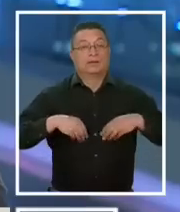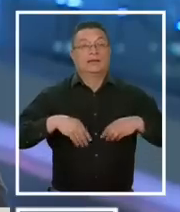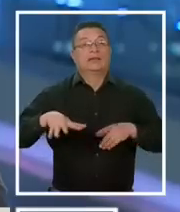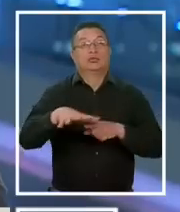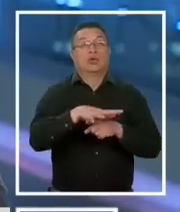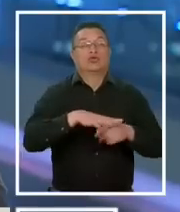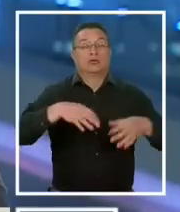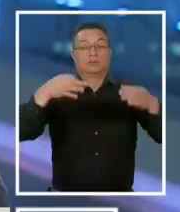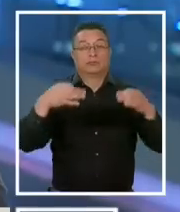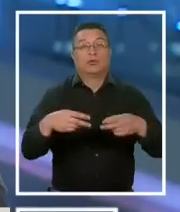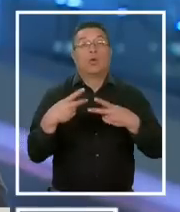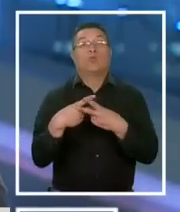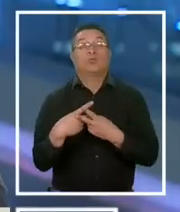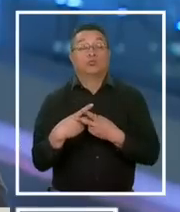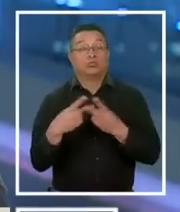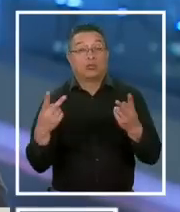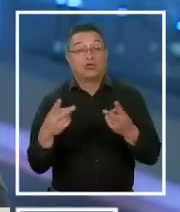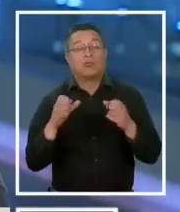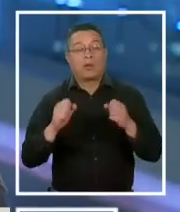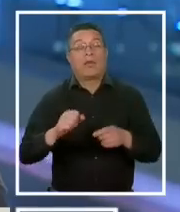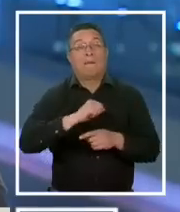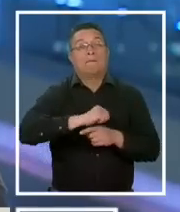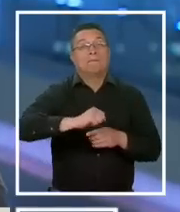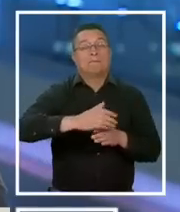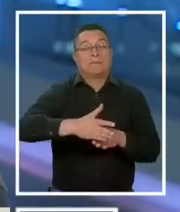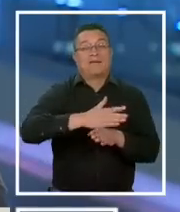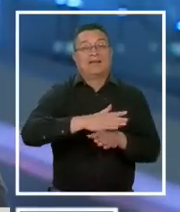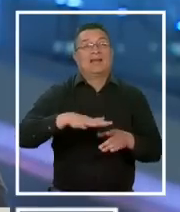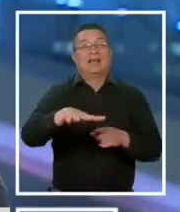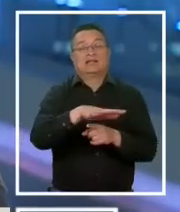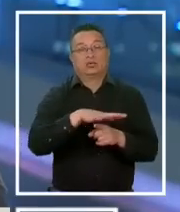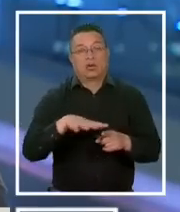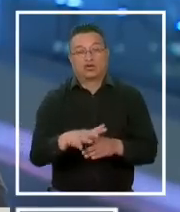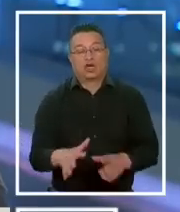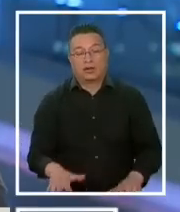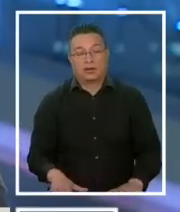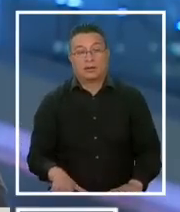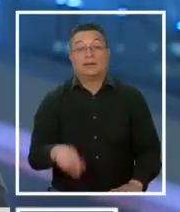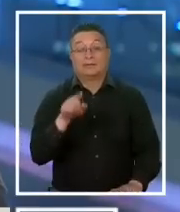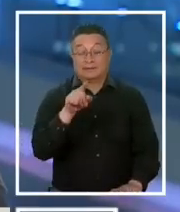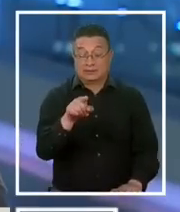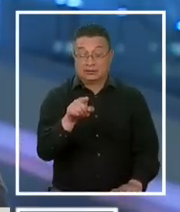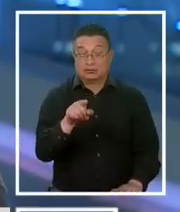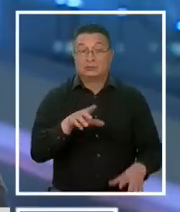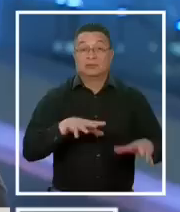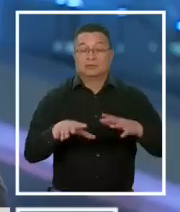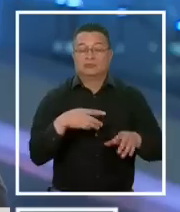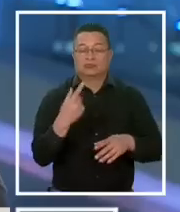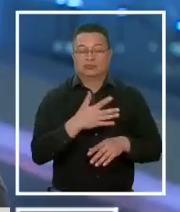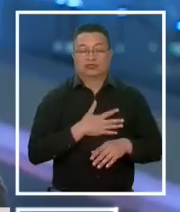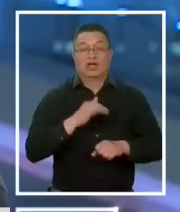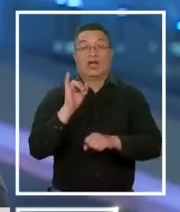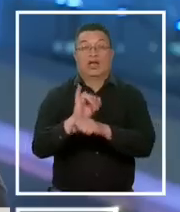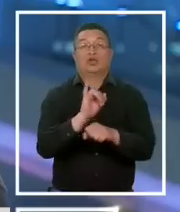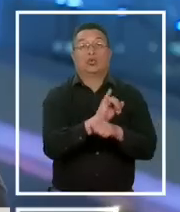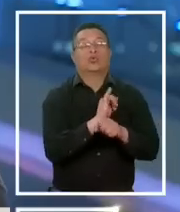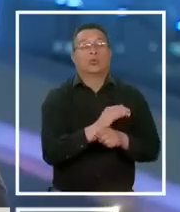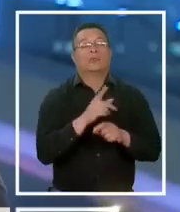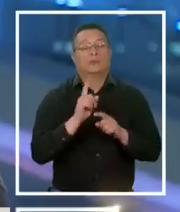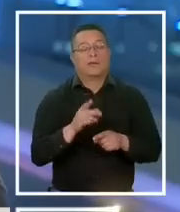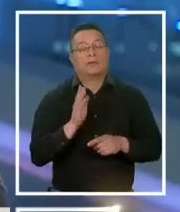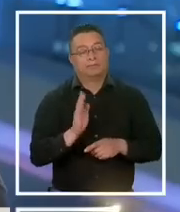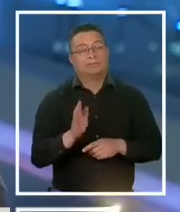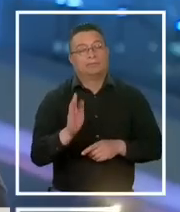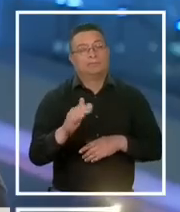desde el punto de vista de lo público para prevenir este tipo de situaciones Y eso es algo que nosotros institucionalmente venimos sosteniendo